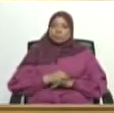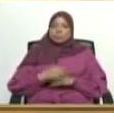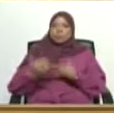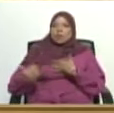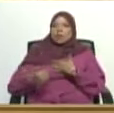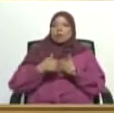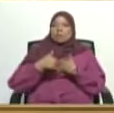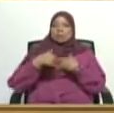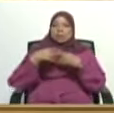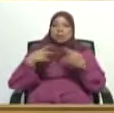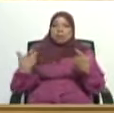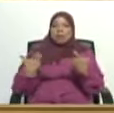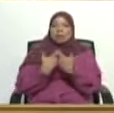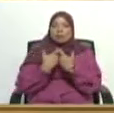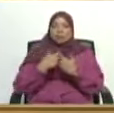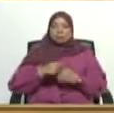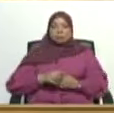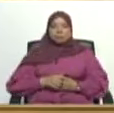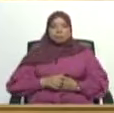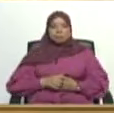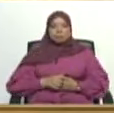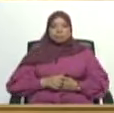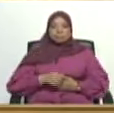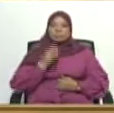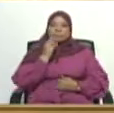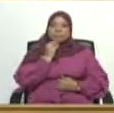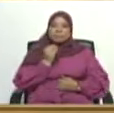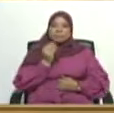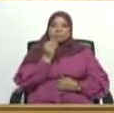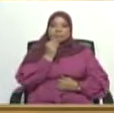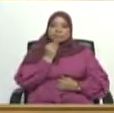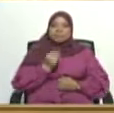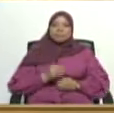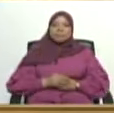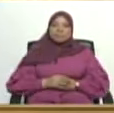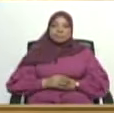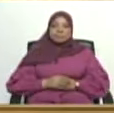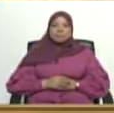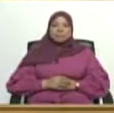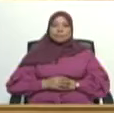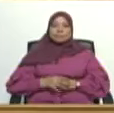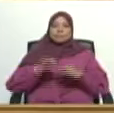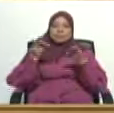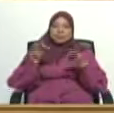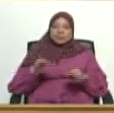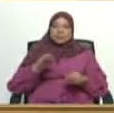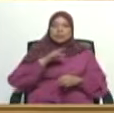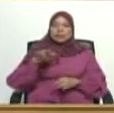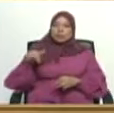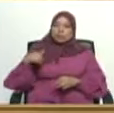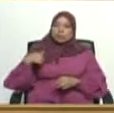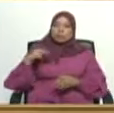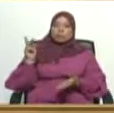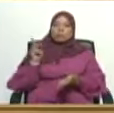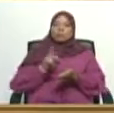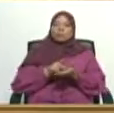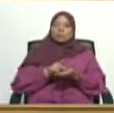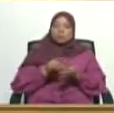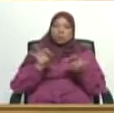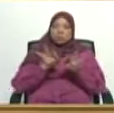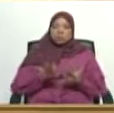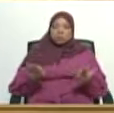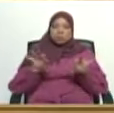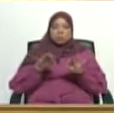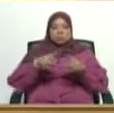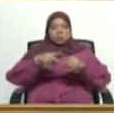guerra que el sionismo, que el criminal asesino de Netanyahu perpetra en